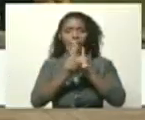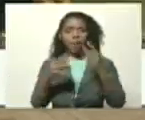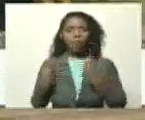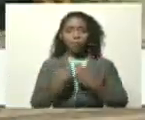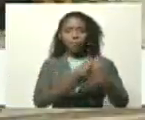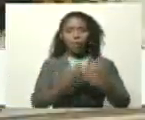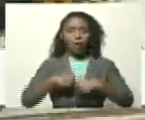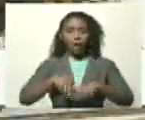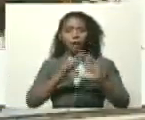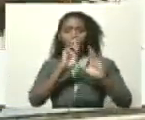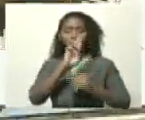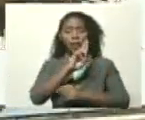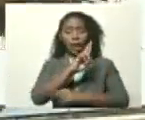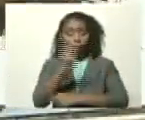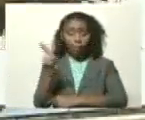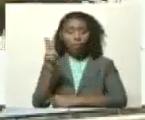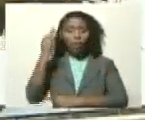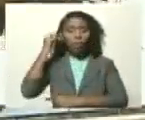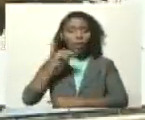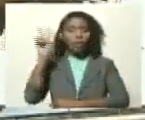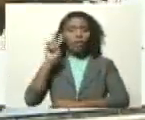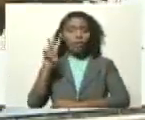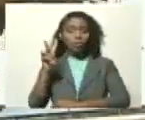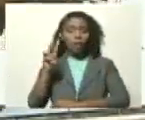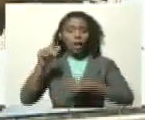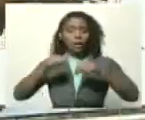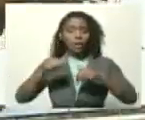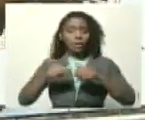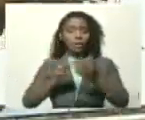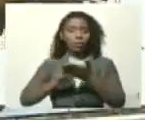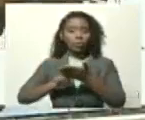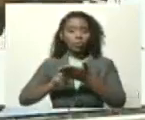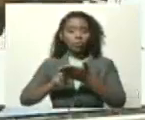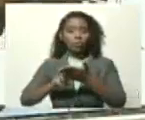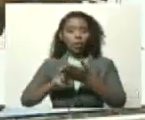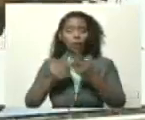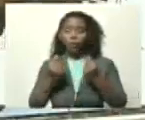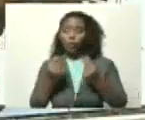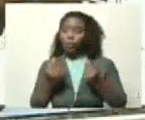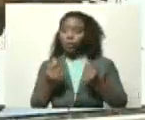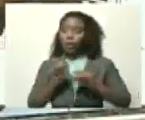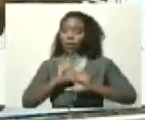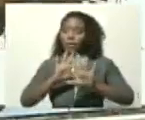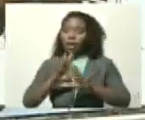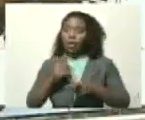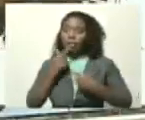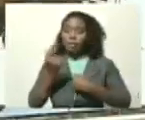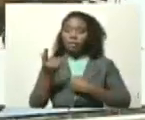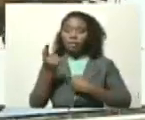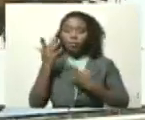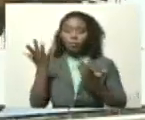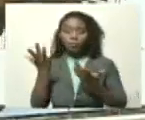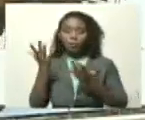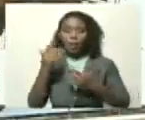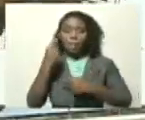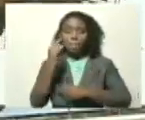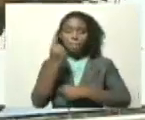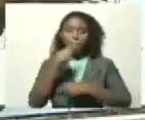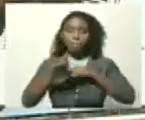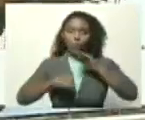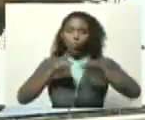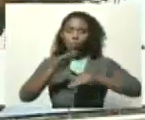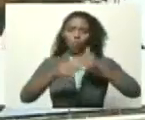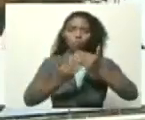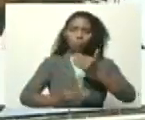la República Bolivariana de Venezuela en esta recuperación económica que ya está dando sus primeros pasos. Una